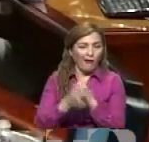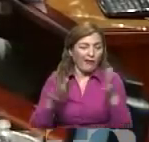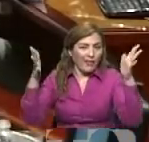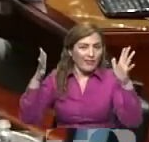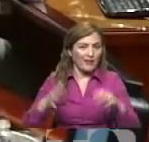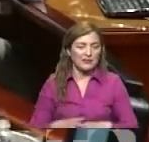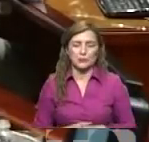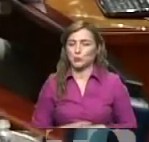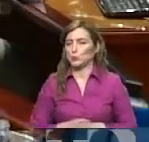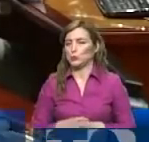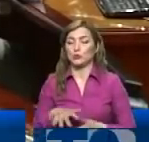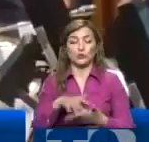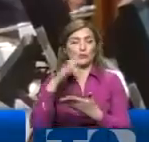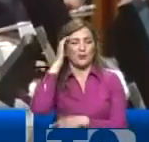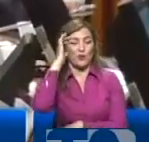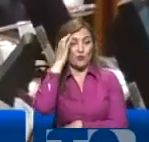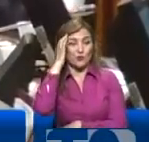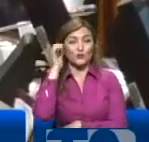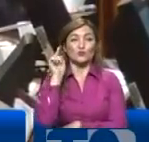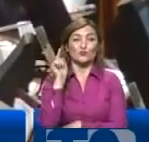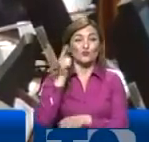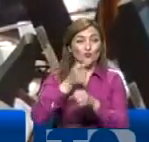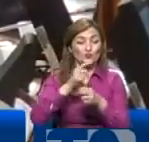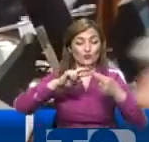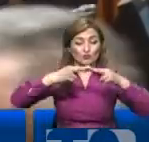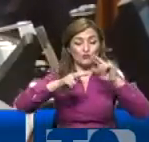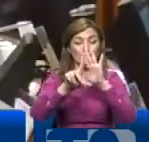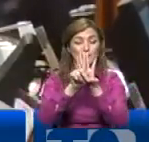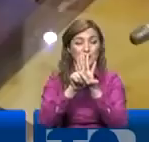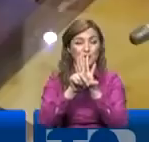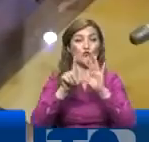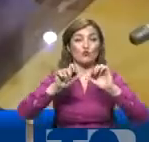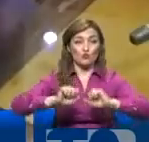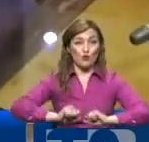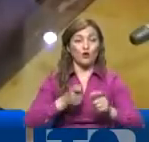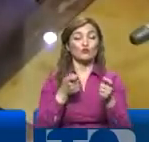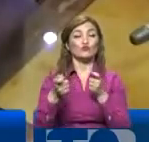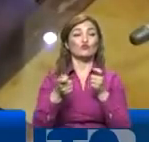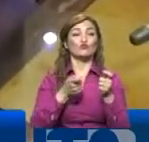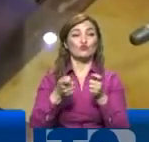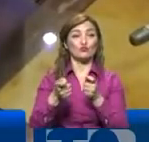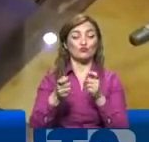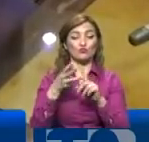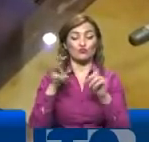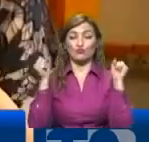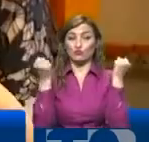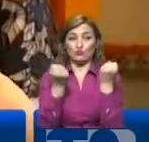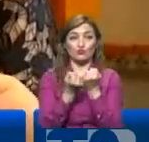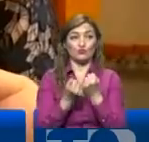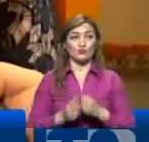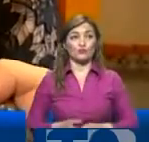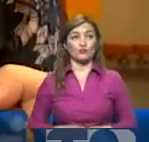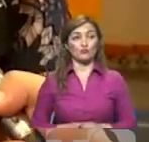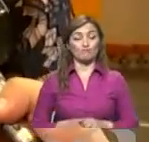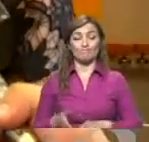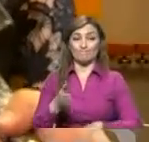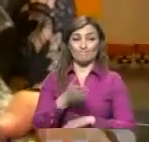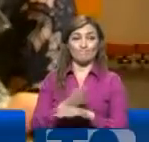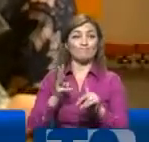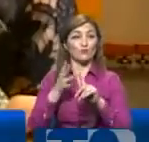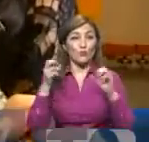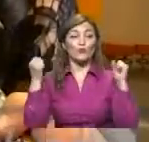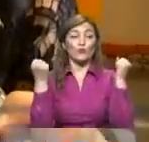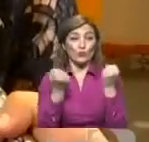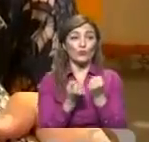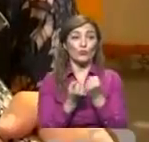duda y preocupación en la Asamblea es que mediante esta reforma se puede ejercer un control sobre las redes sociales. Y hay un antecedente que en redes